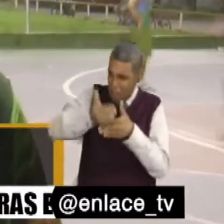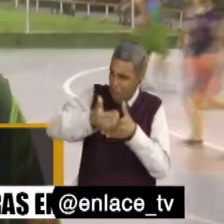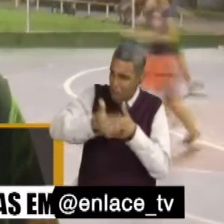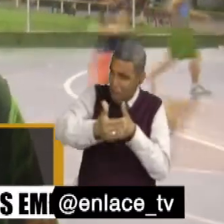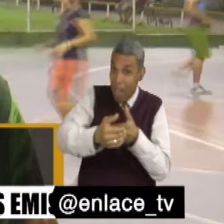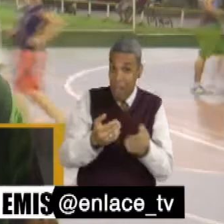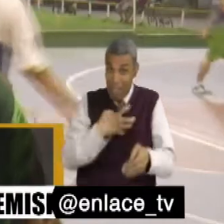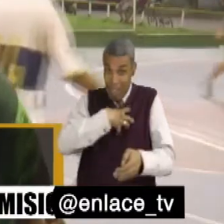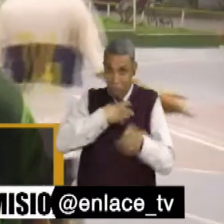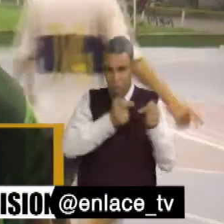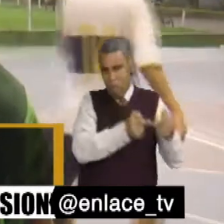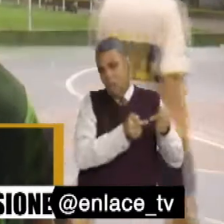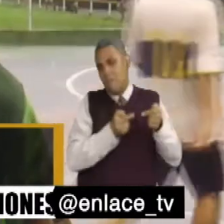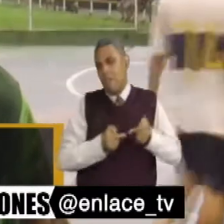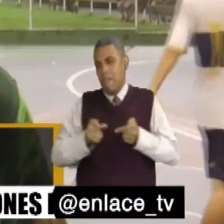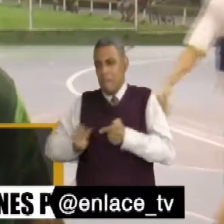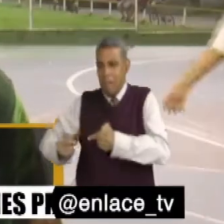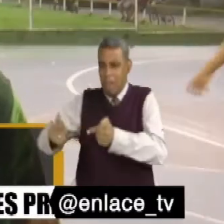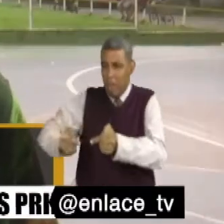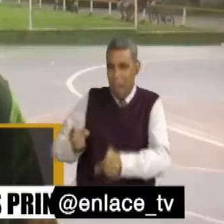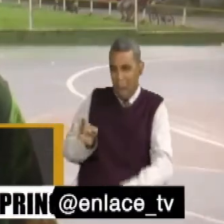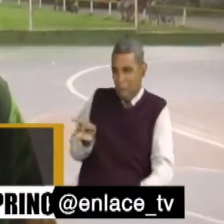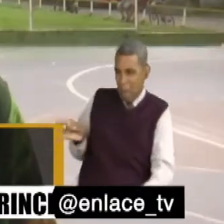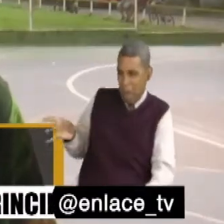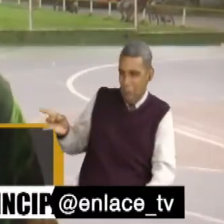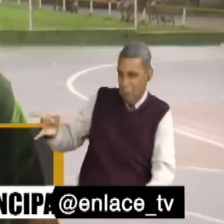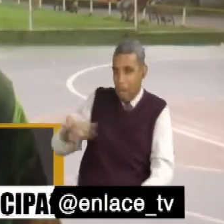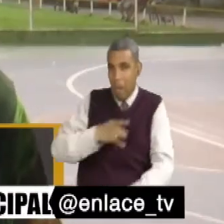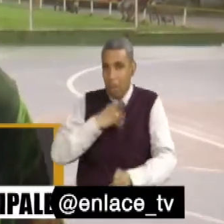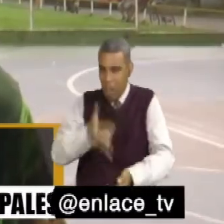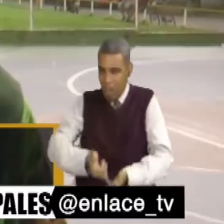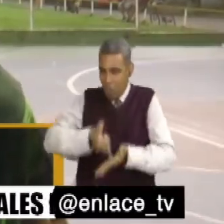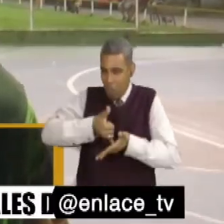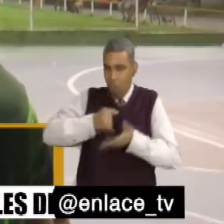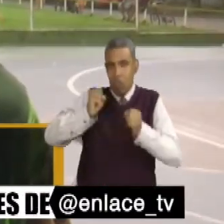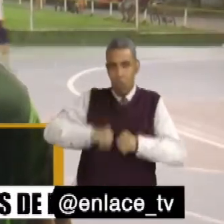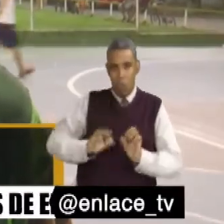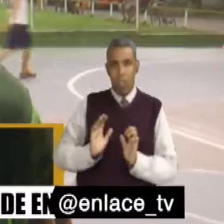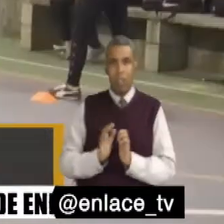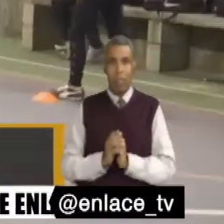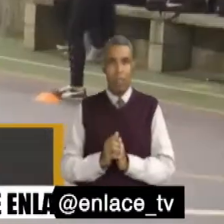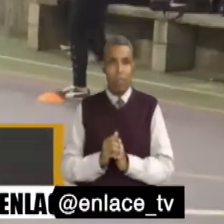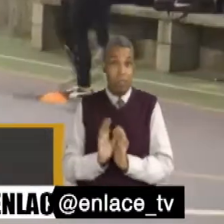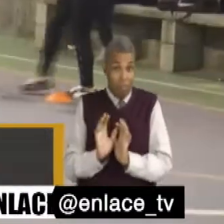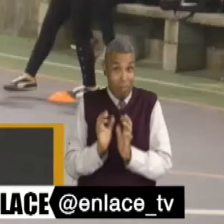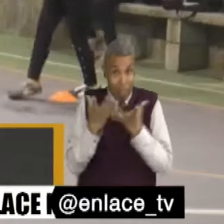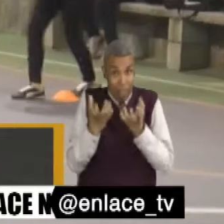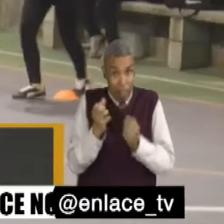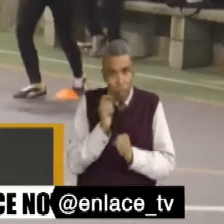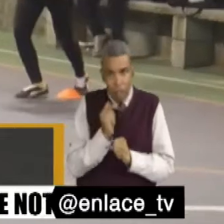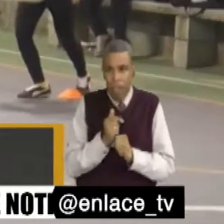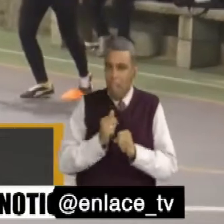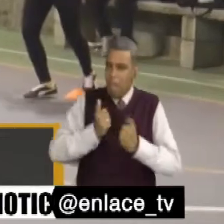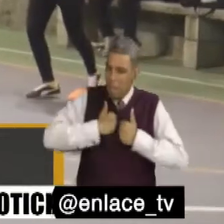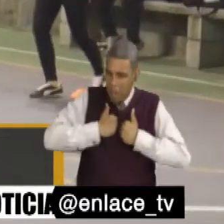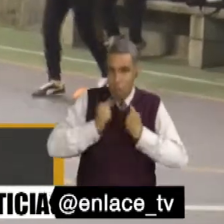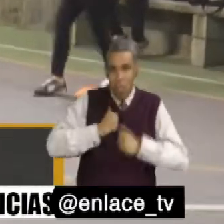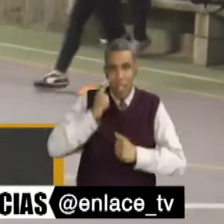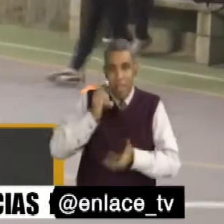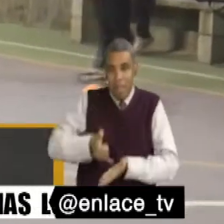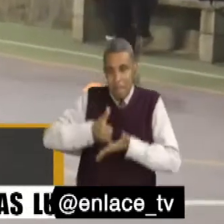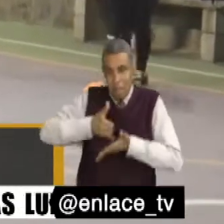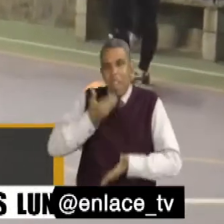traernos dentro del equipo, traernos los premios individuales, de pronto goleador, MVP y defensa. Los entrenamientos de Ultimate Frisbee